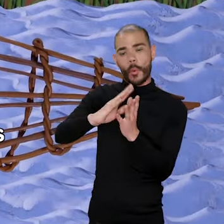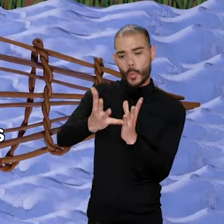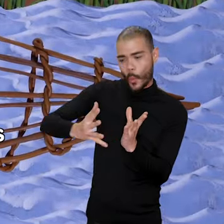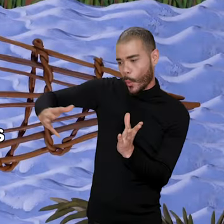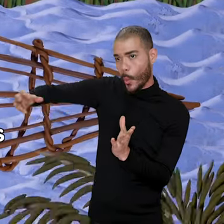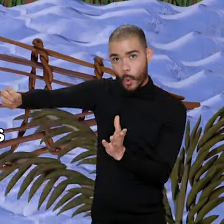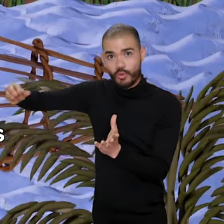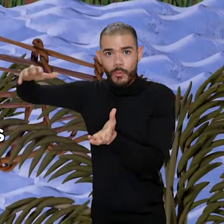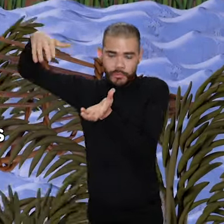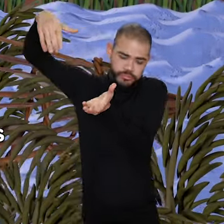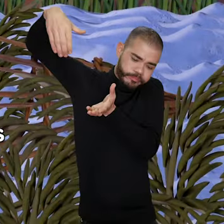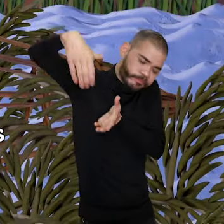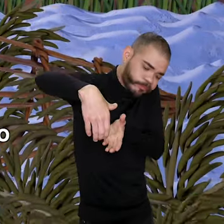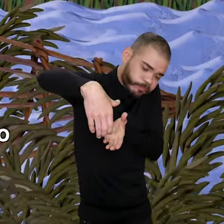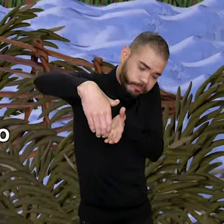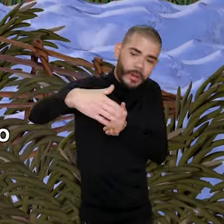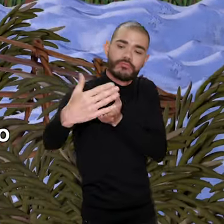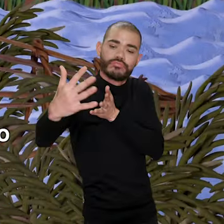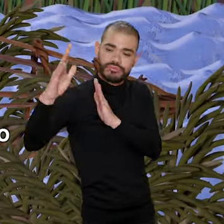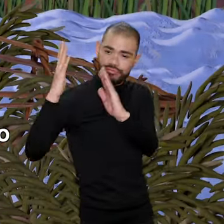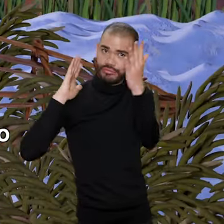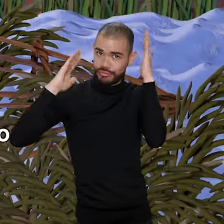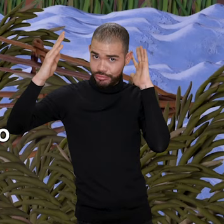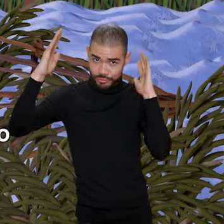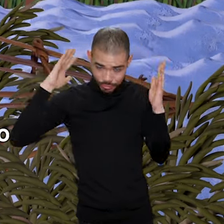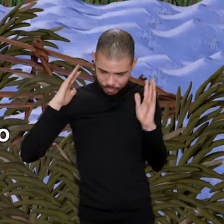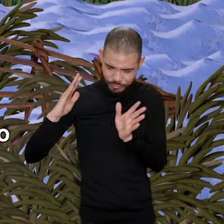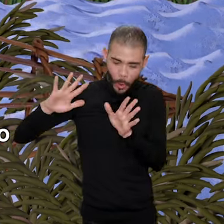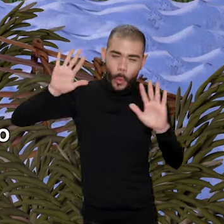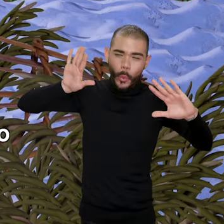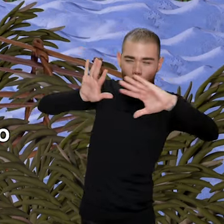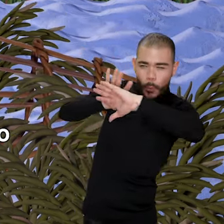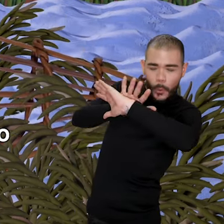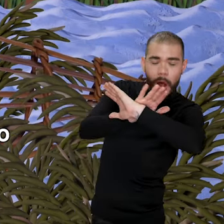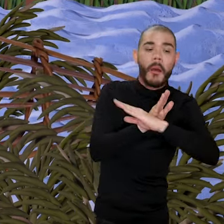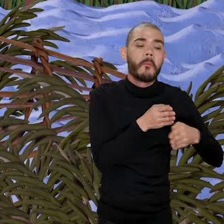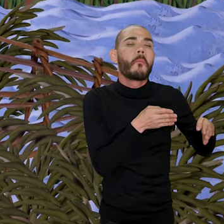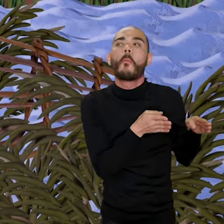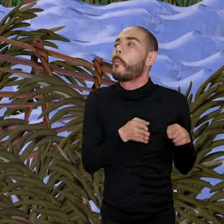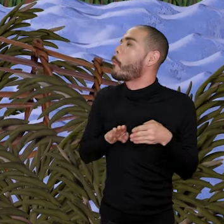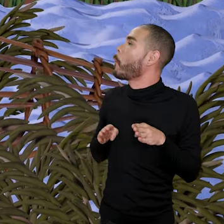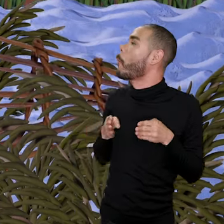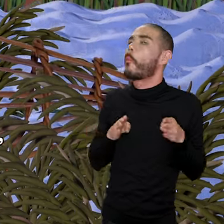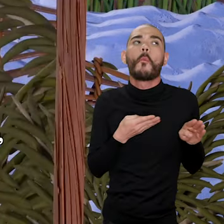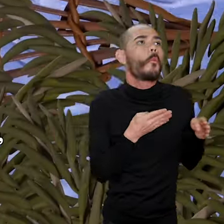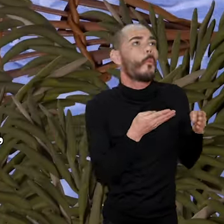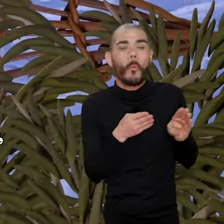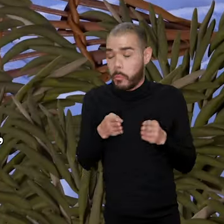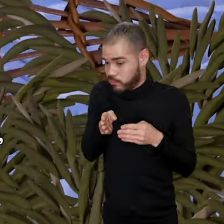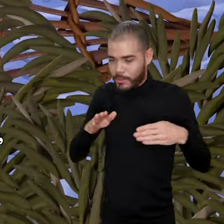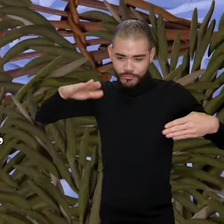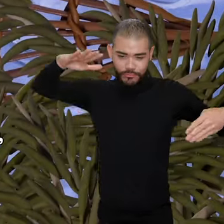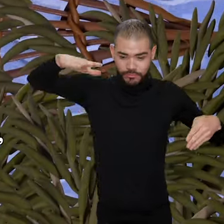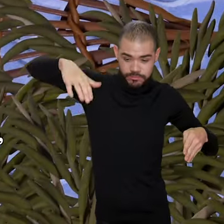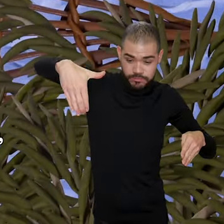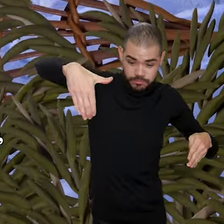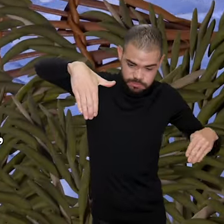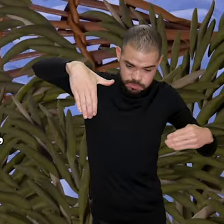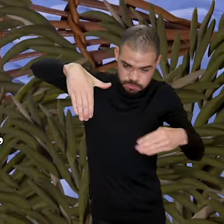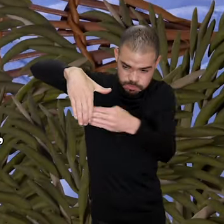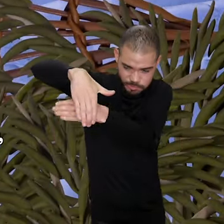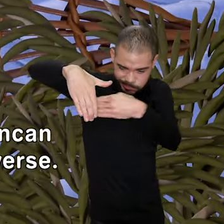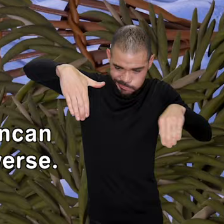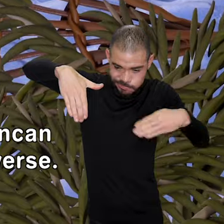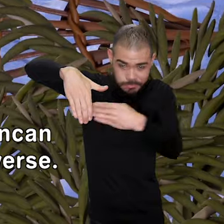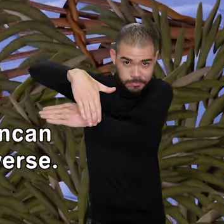ubican entre barreras de hojas de palma construidas de lado a lado de ríos y caños cuando los peces entran atraídos por